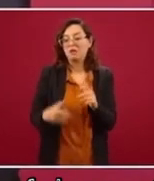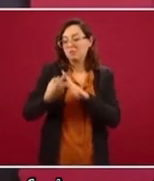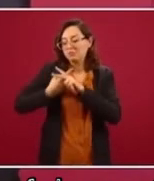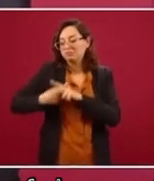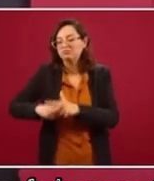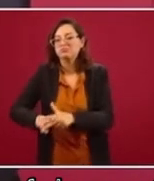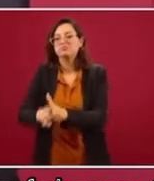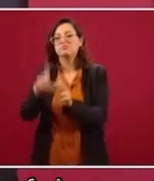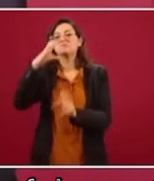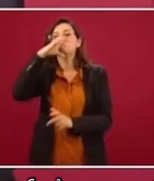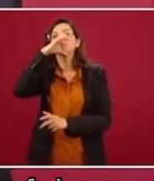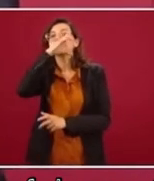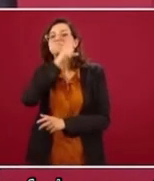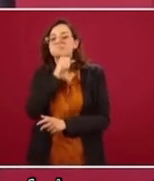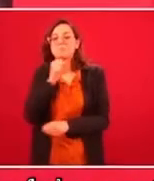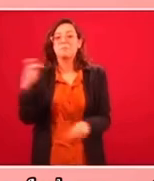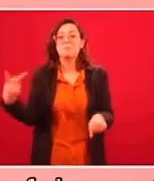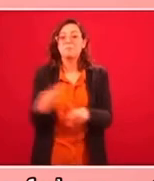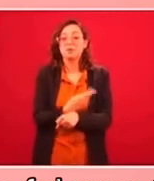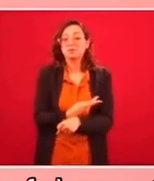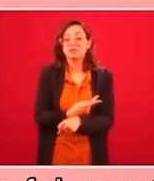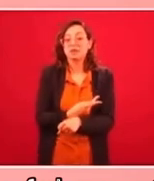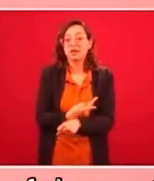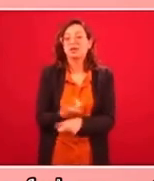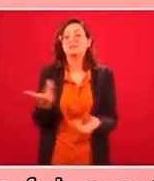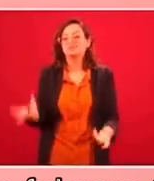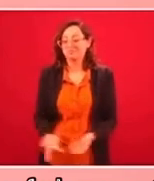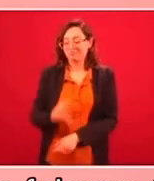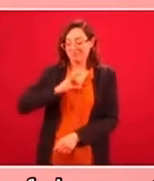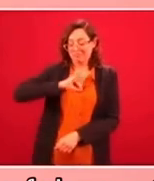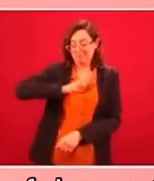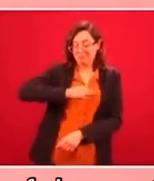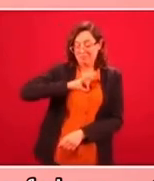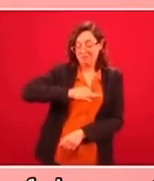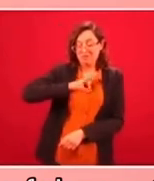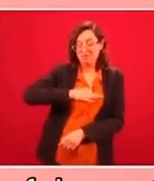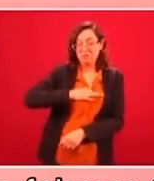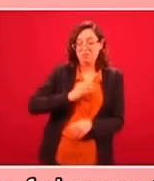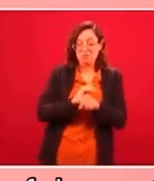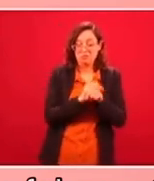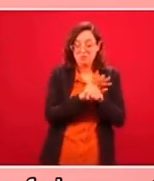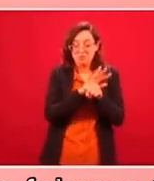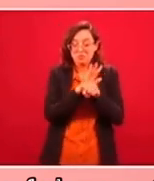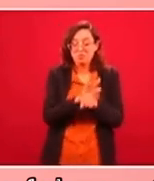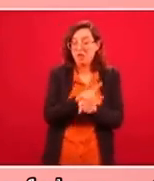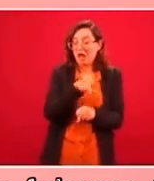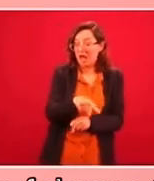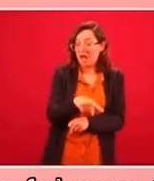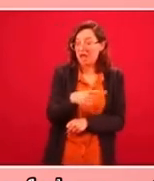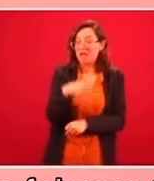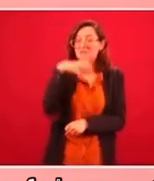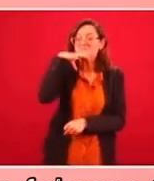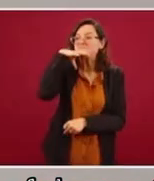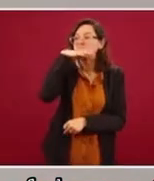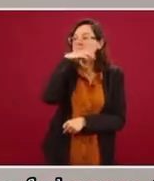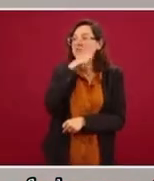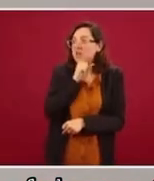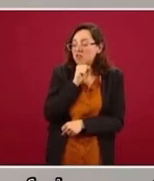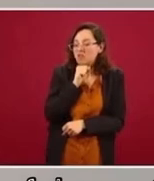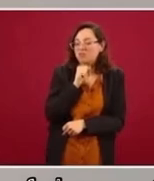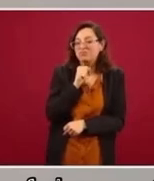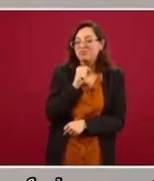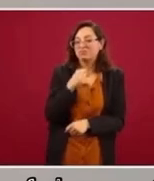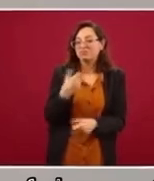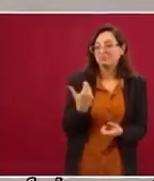extremo, y esto mitiga la posibilidad de un virus que es no de mucha fuerza letal o de